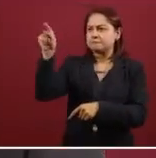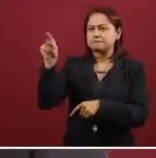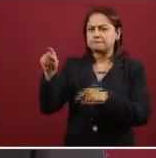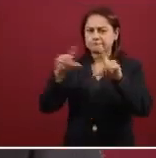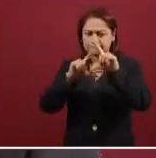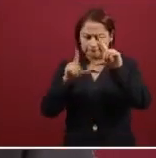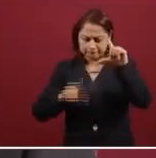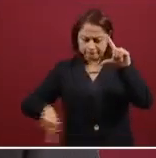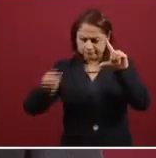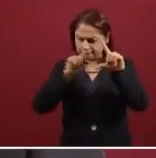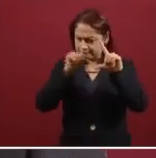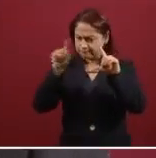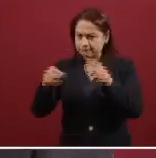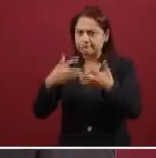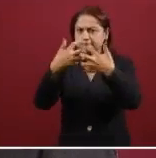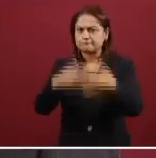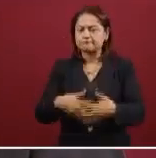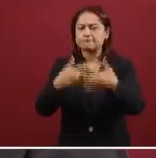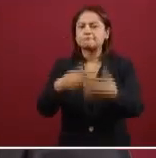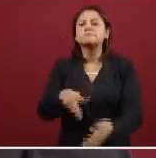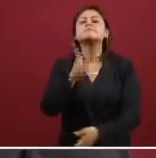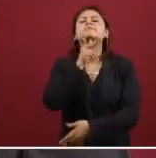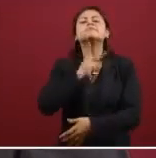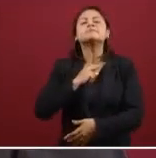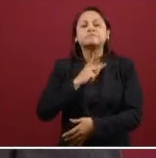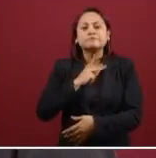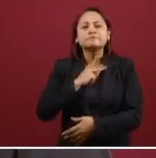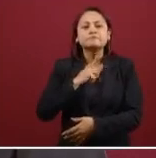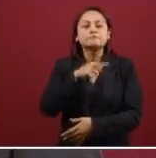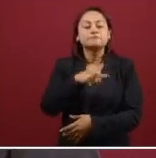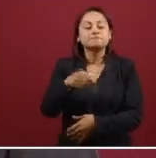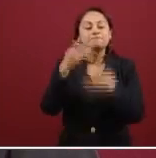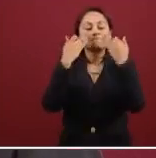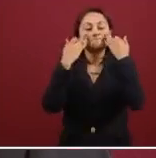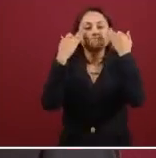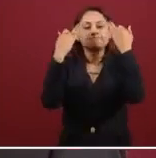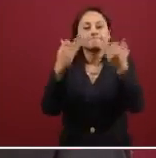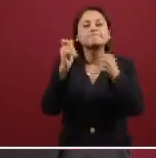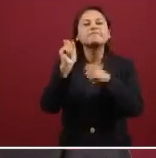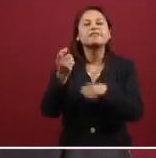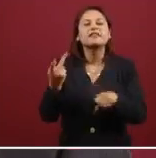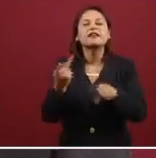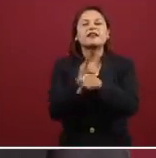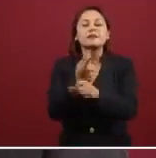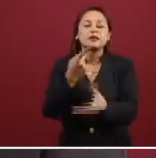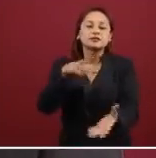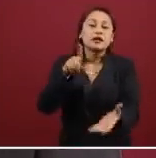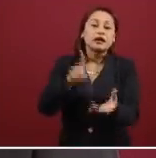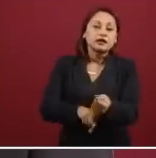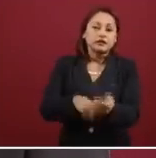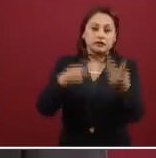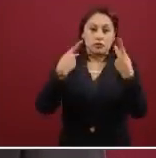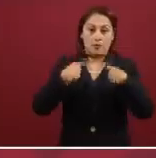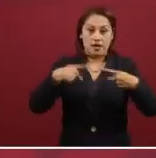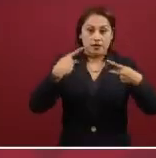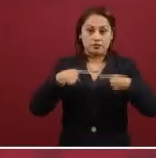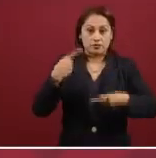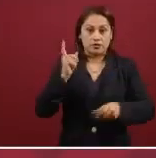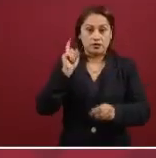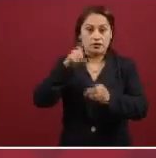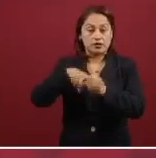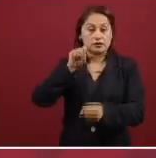refinerías, es que los trabajadores sindicalizados tienen muchísimas ganas de